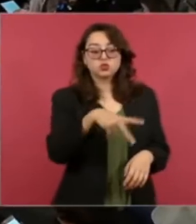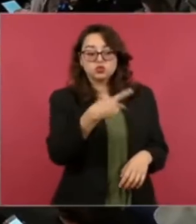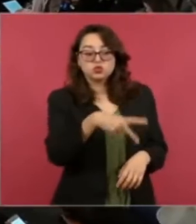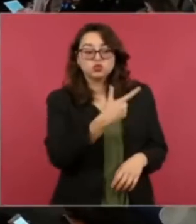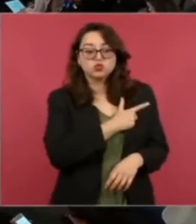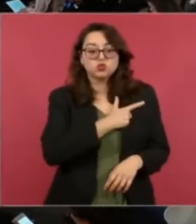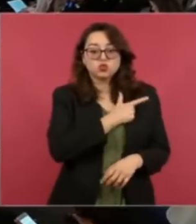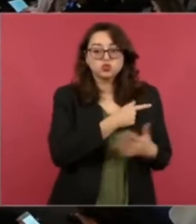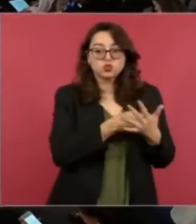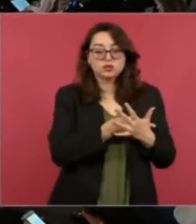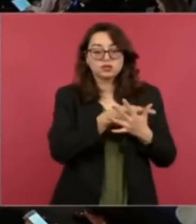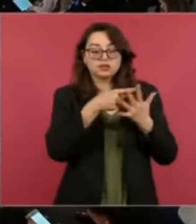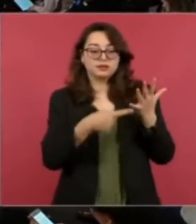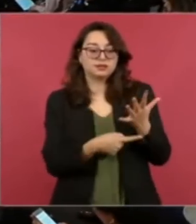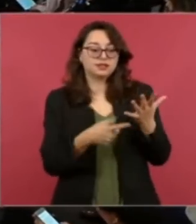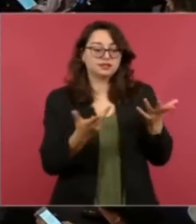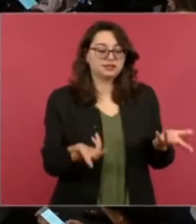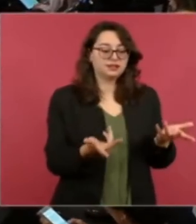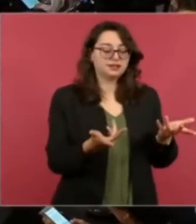Entonces,